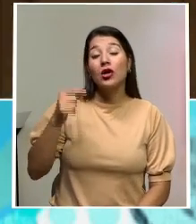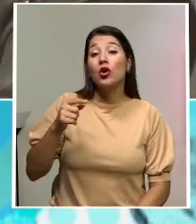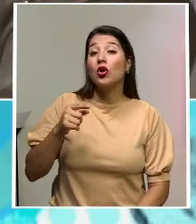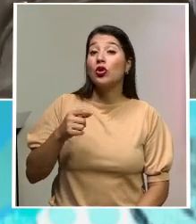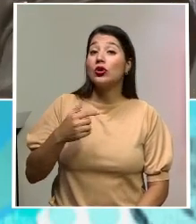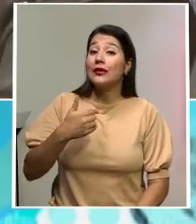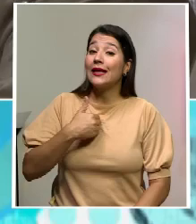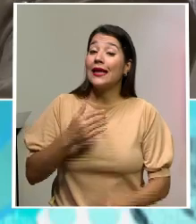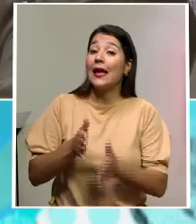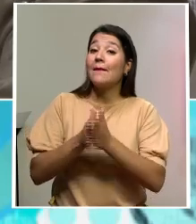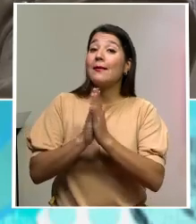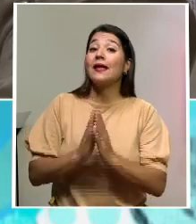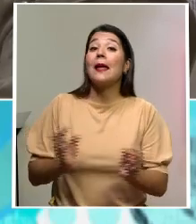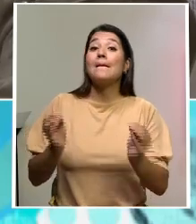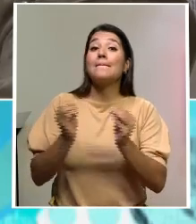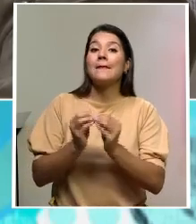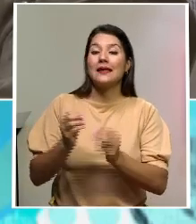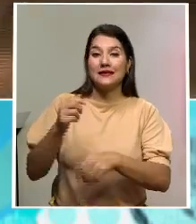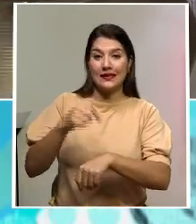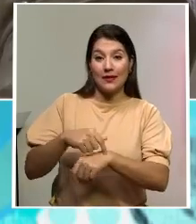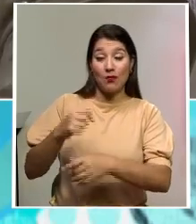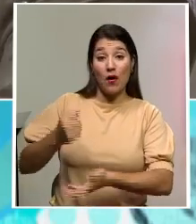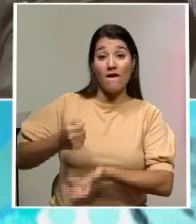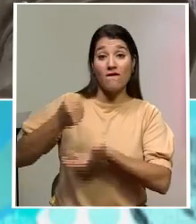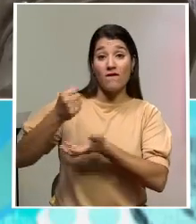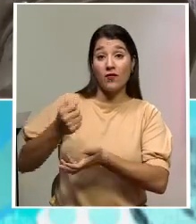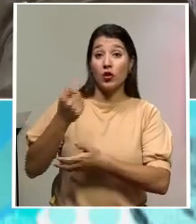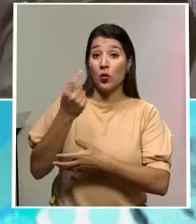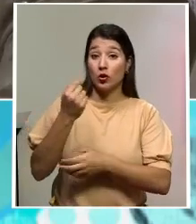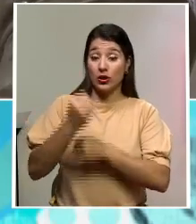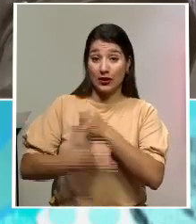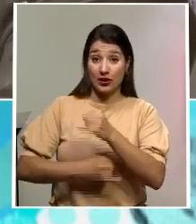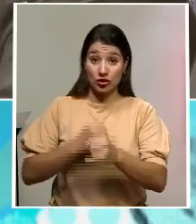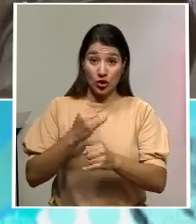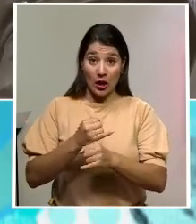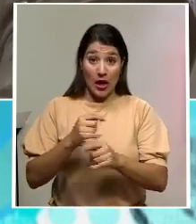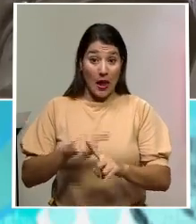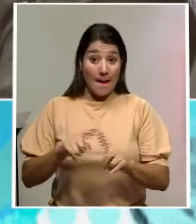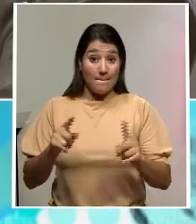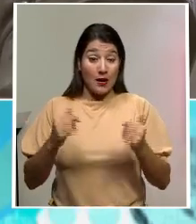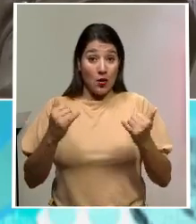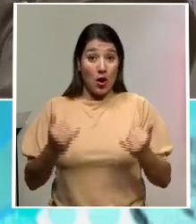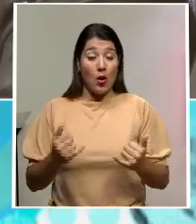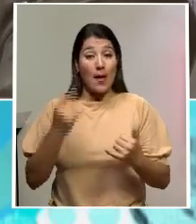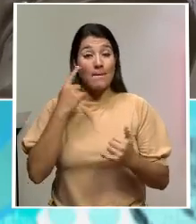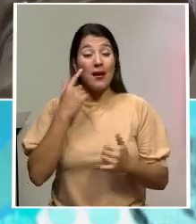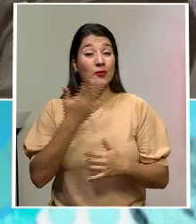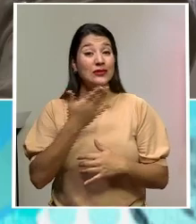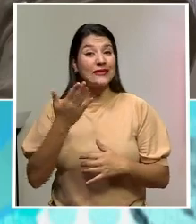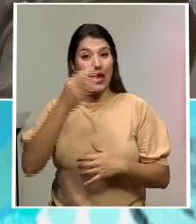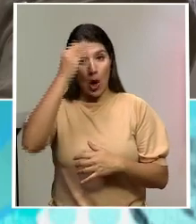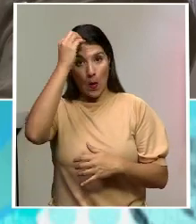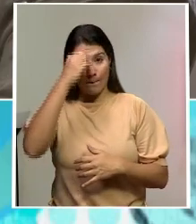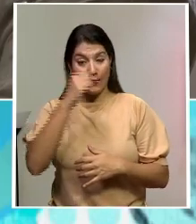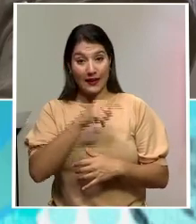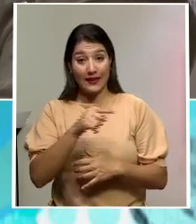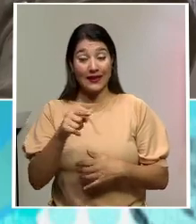tiempo al Fondo Monetario Internacional. Pero bueno, vamos a ver qué es lo que dicen parte de los diputados que